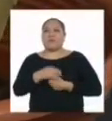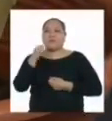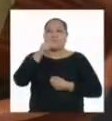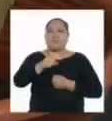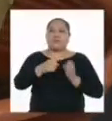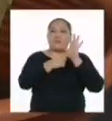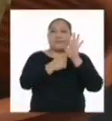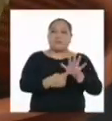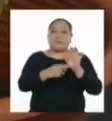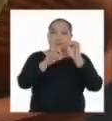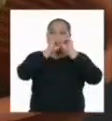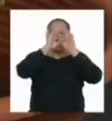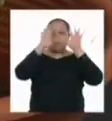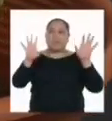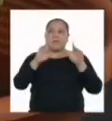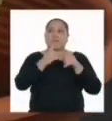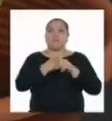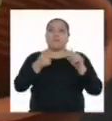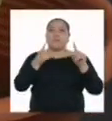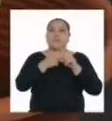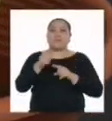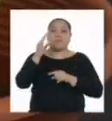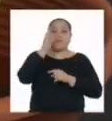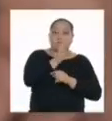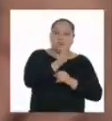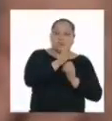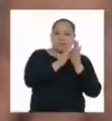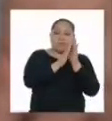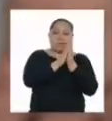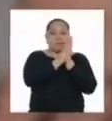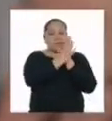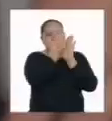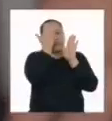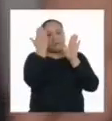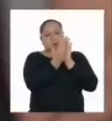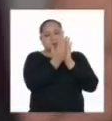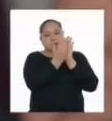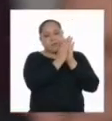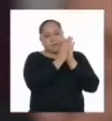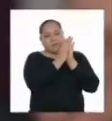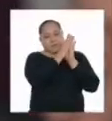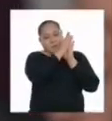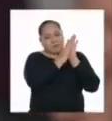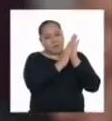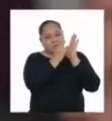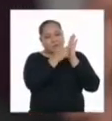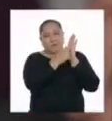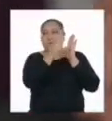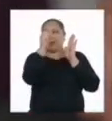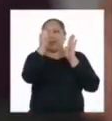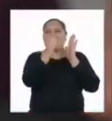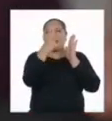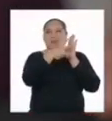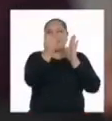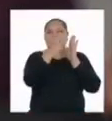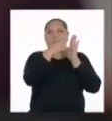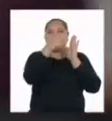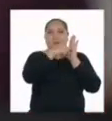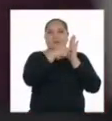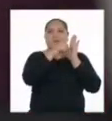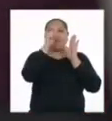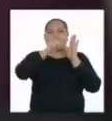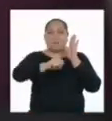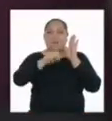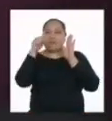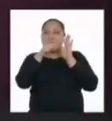Esto muestra de manera más clara la diferencia entre una hoja descubierta que sí pudo recibir luz correctamente para su proceso